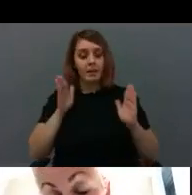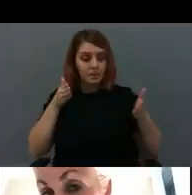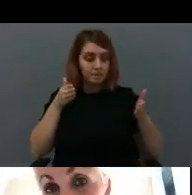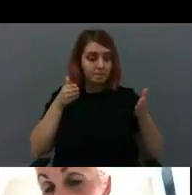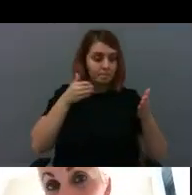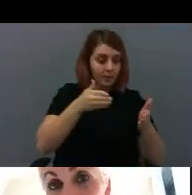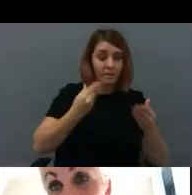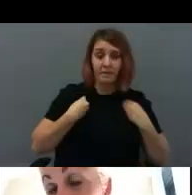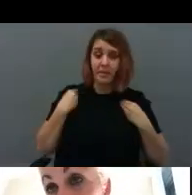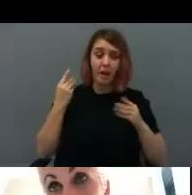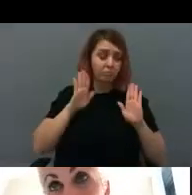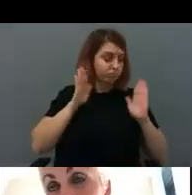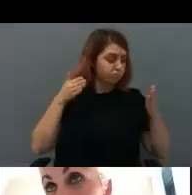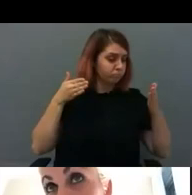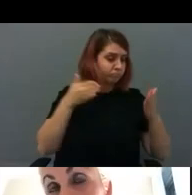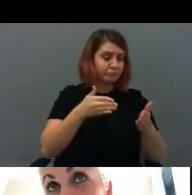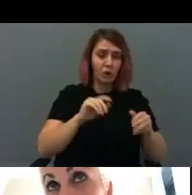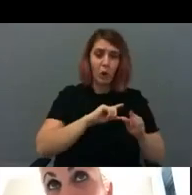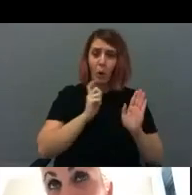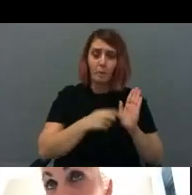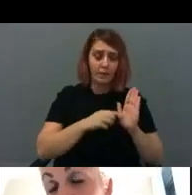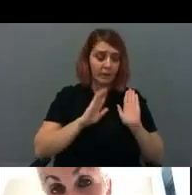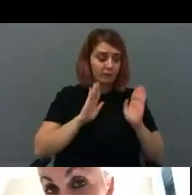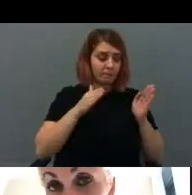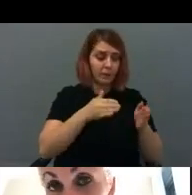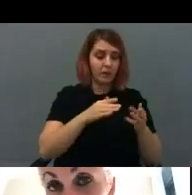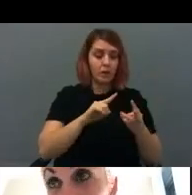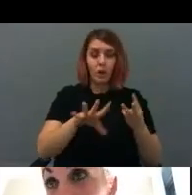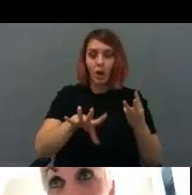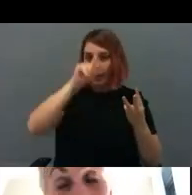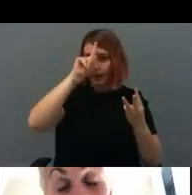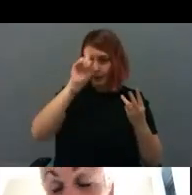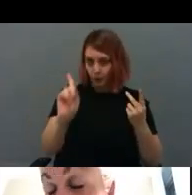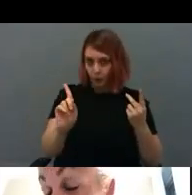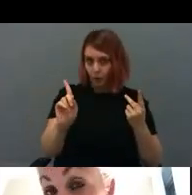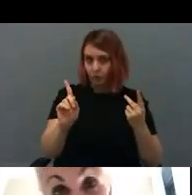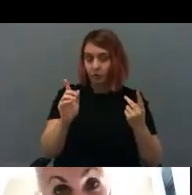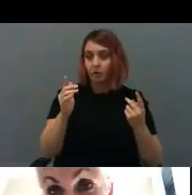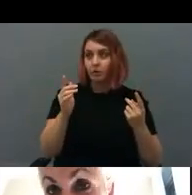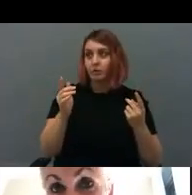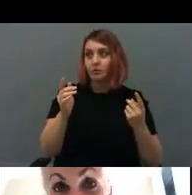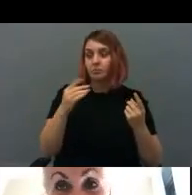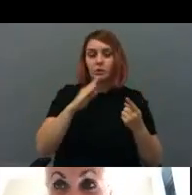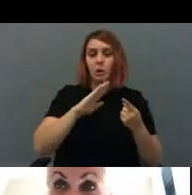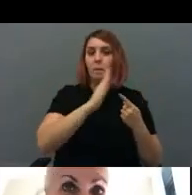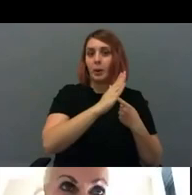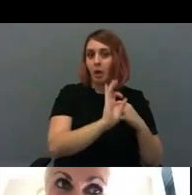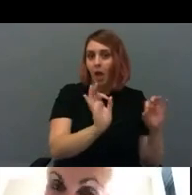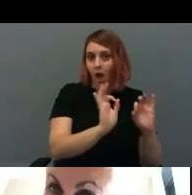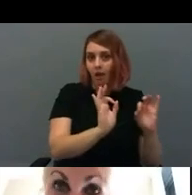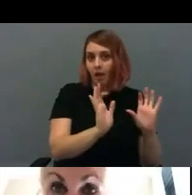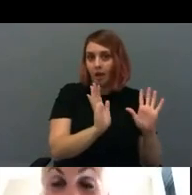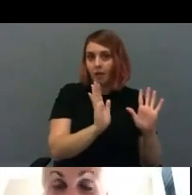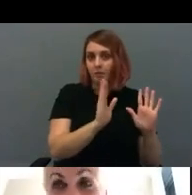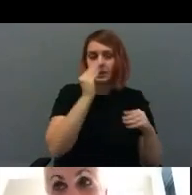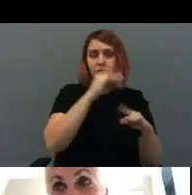mi vida entera, o sea, y vamos, no me arrepiento de ello y creo que no le he perjudicado para nada, creo que él es